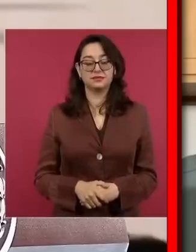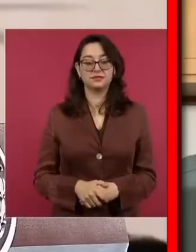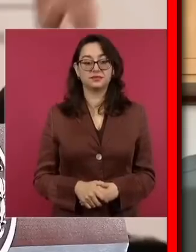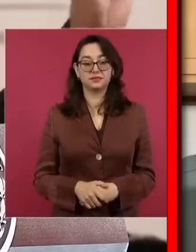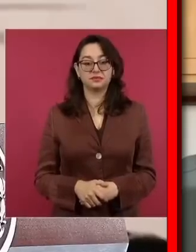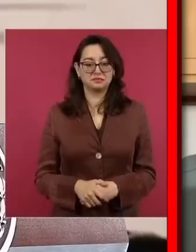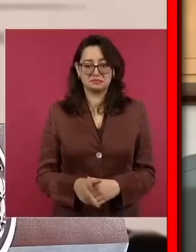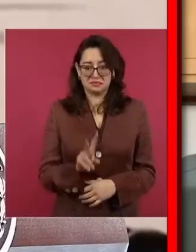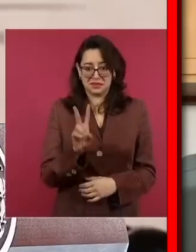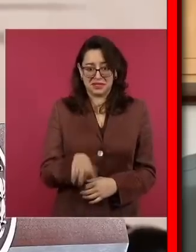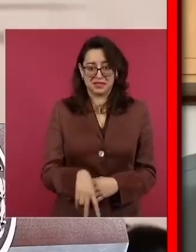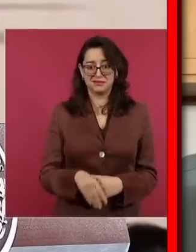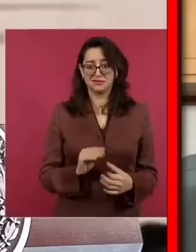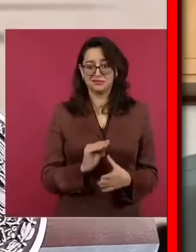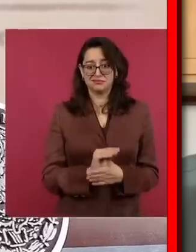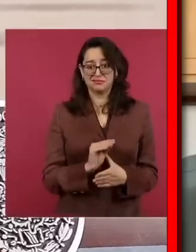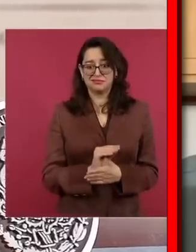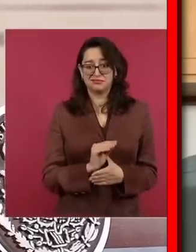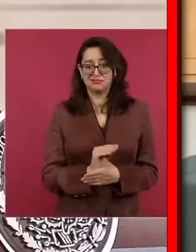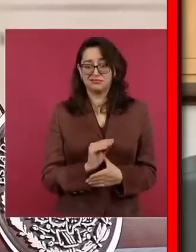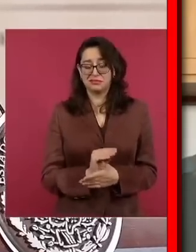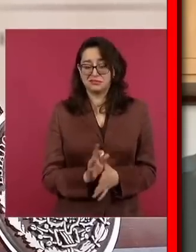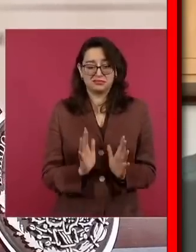Así, no tomarlos en serio. Es politiquería.